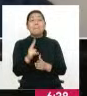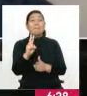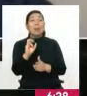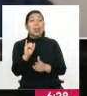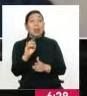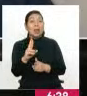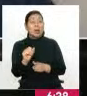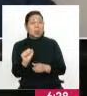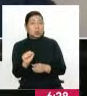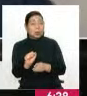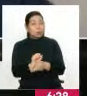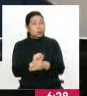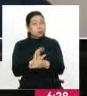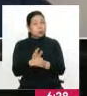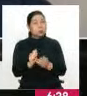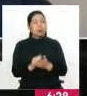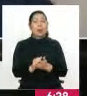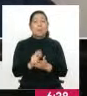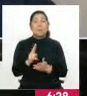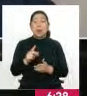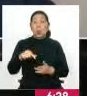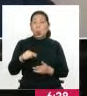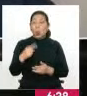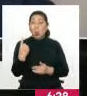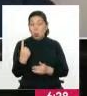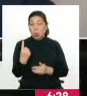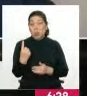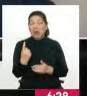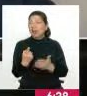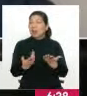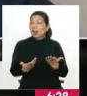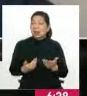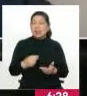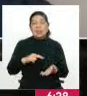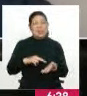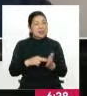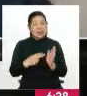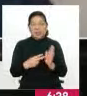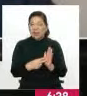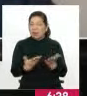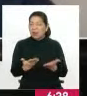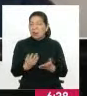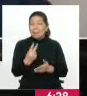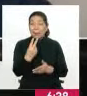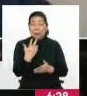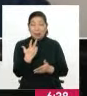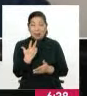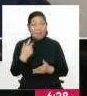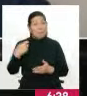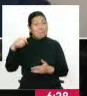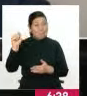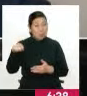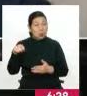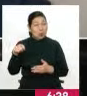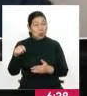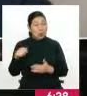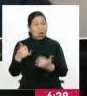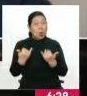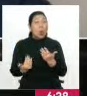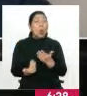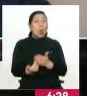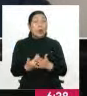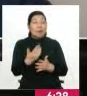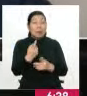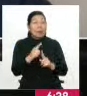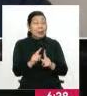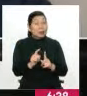este contexto sería la variante BQ1, la cual conforma aproximadamente 23% de los casos actualmente.